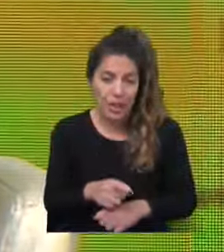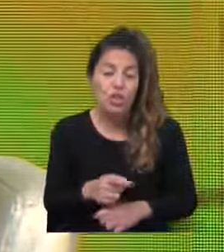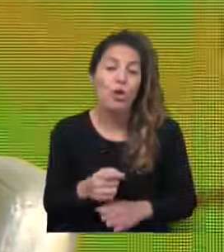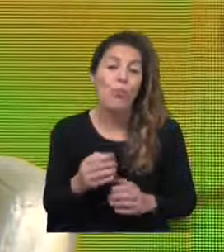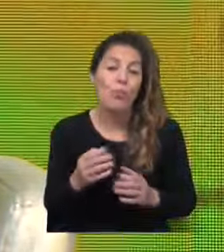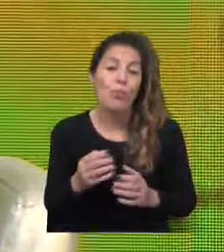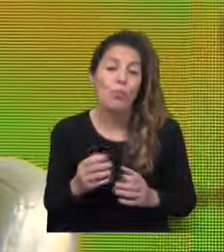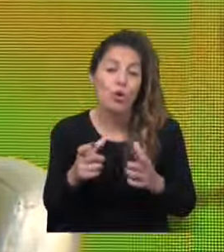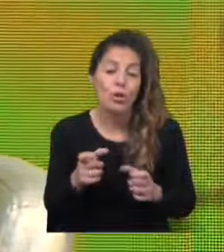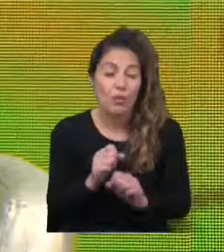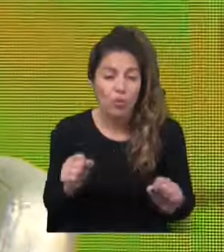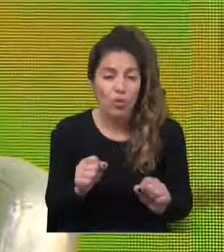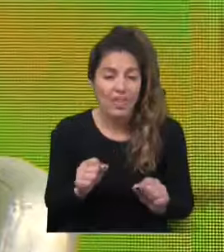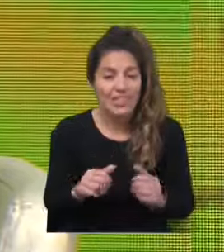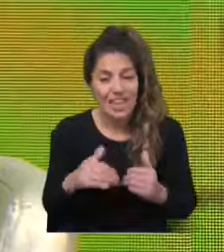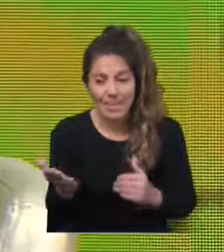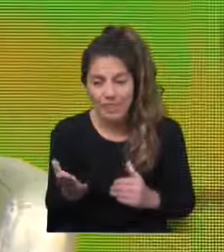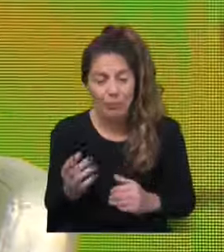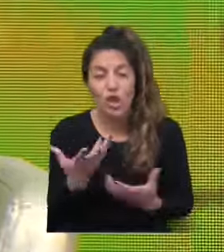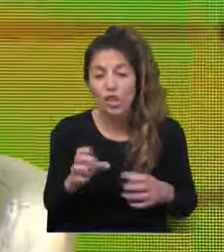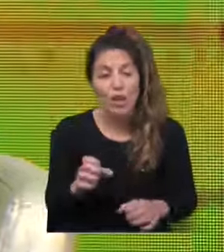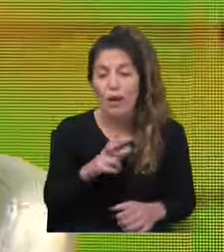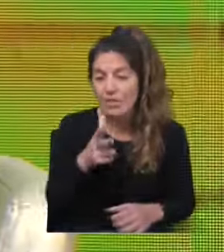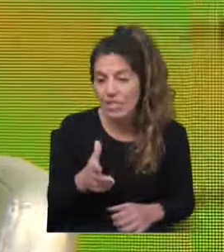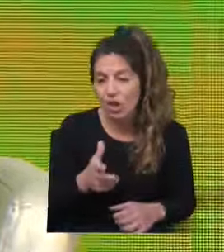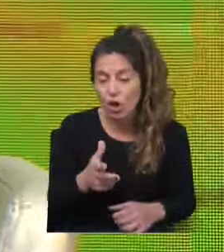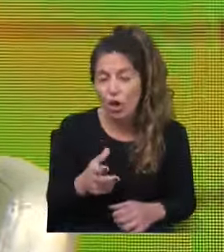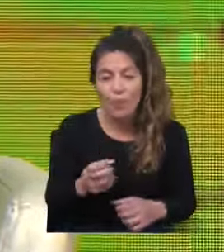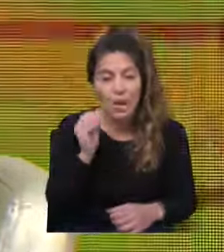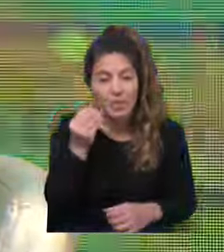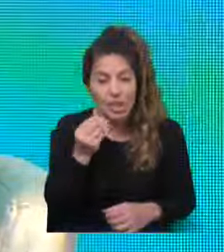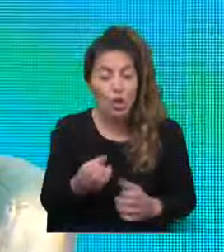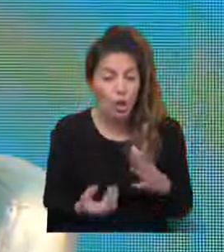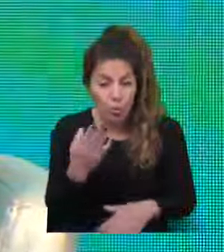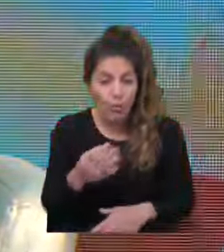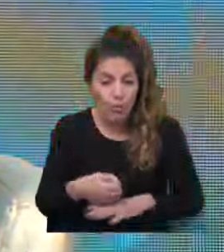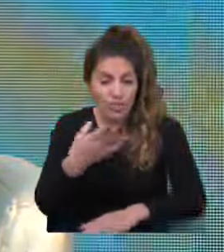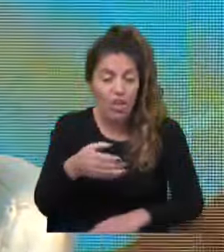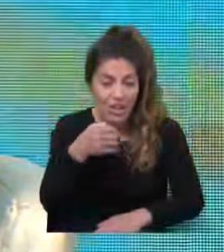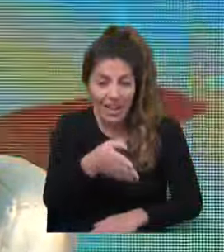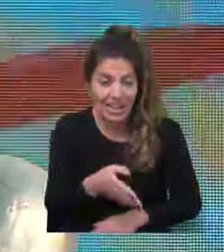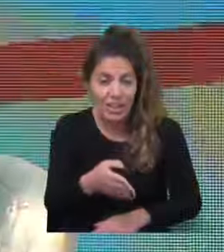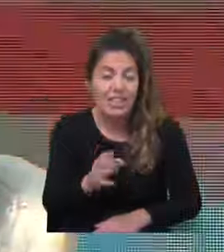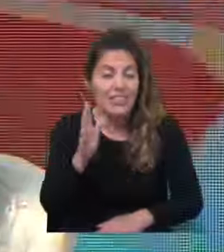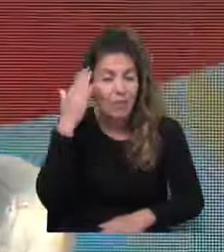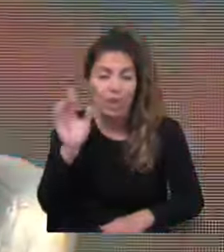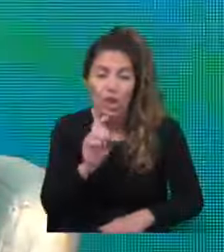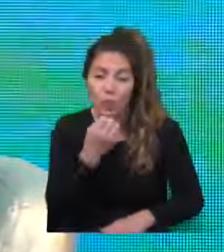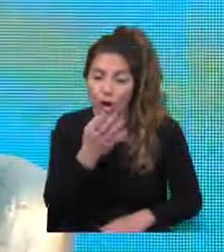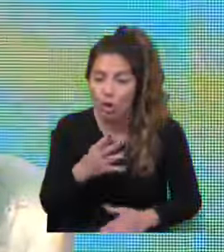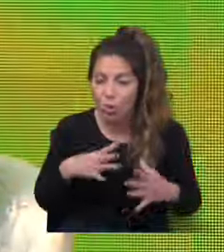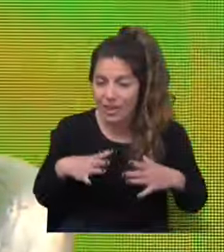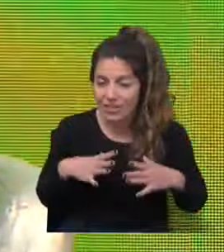fui salí, pero no quiero esto para mis hijos, para mis nietos. Los nuevos profesionales van a ir a la AFAP sabiendo que no van a tener una mejor jubilación.